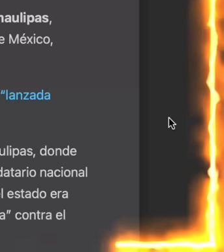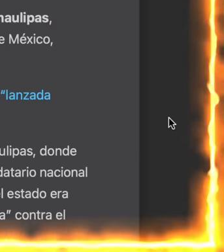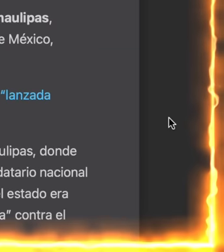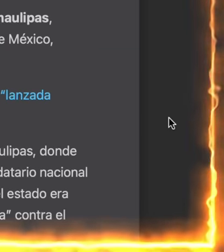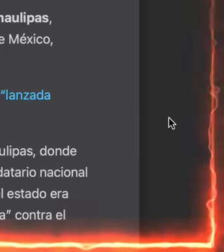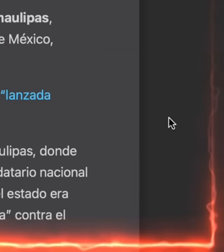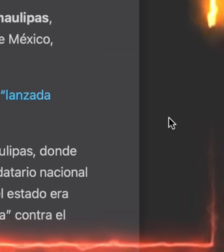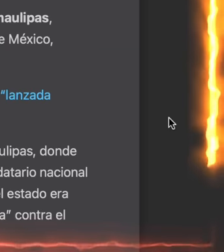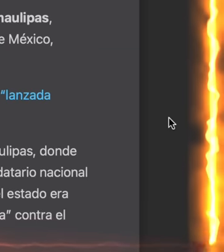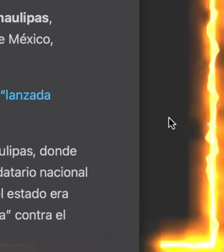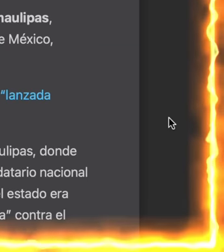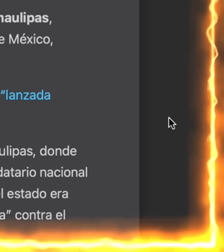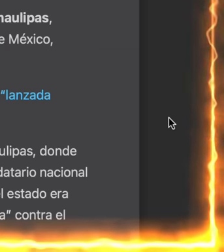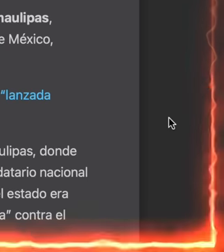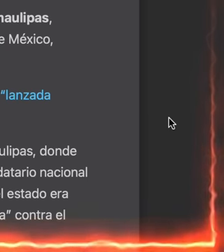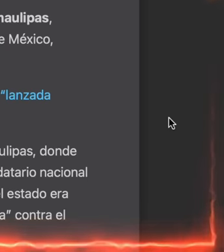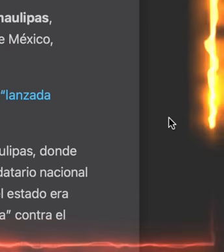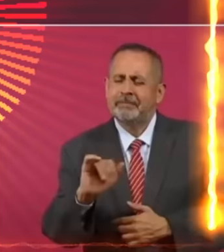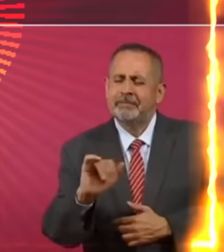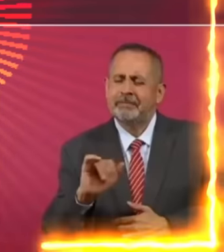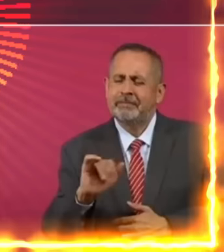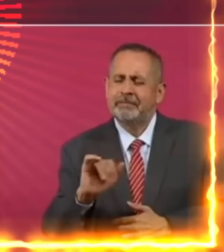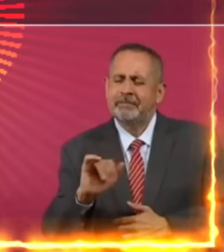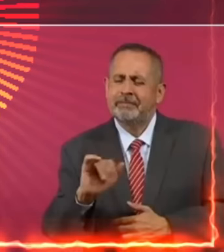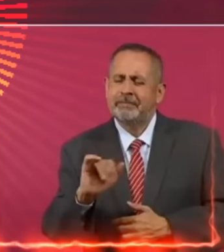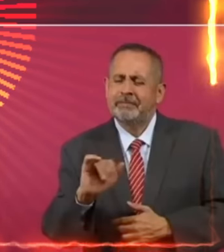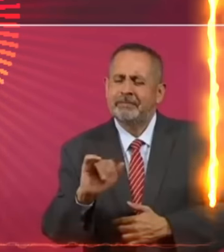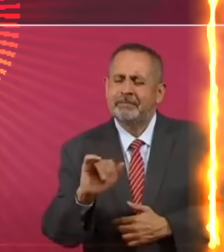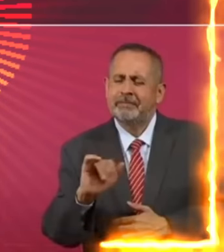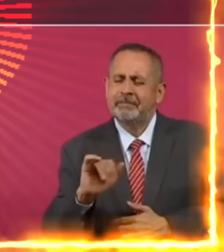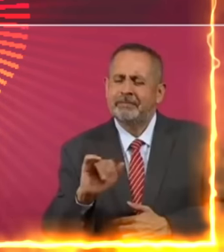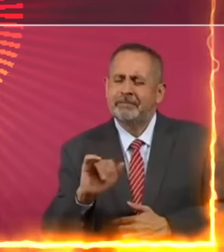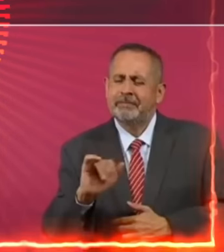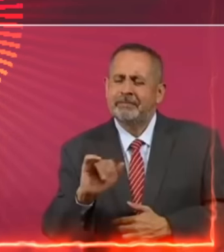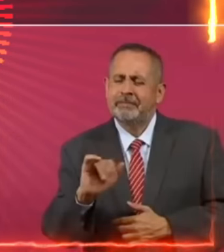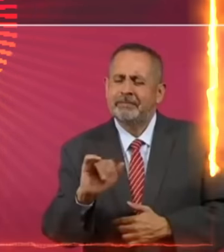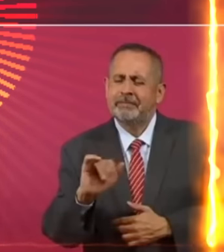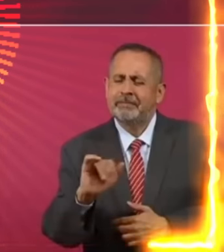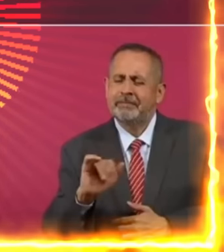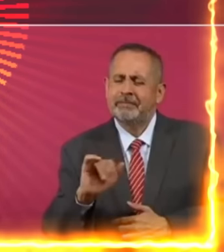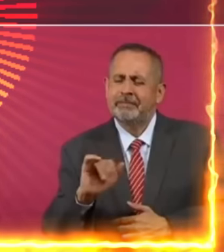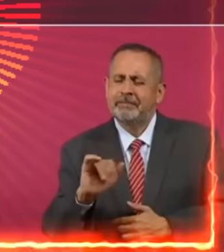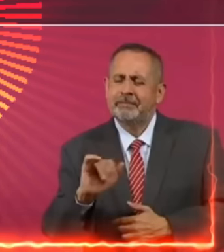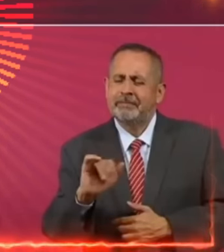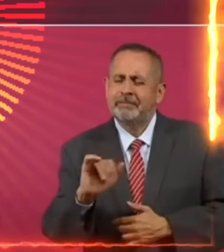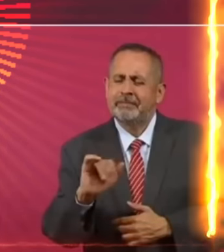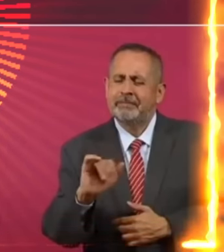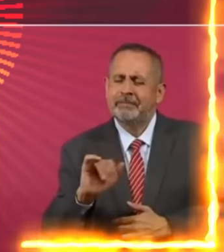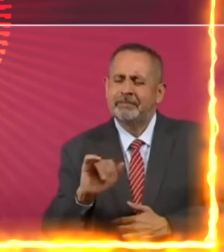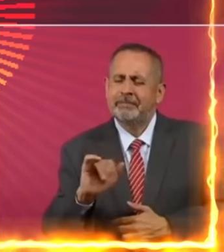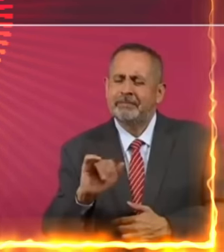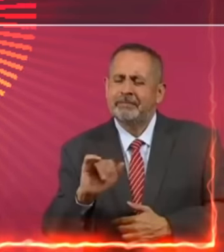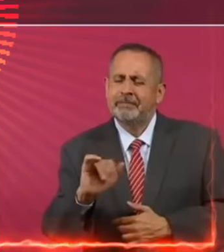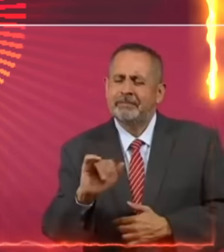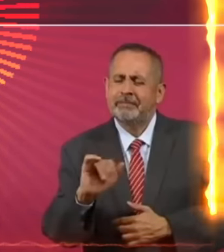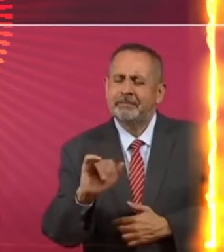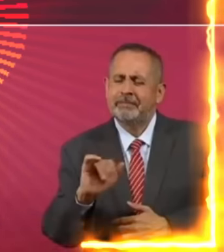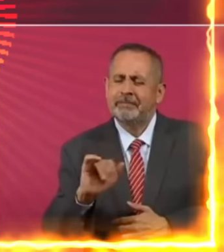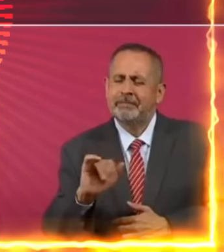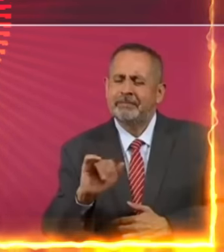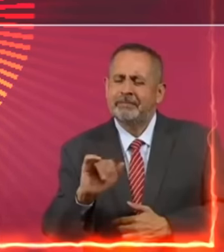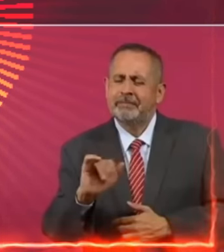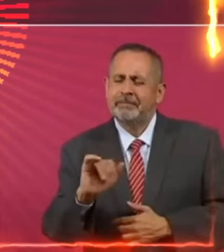publicación. Si es la primera vez que visitas nuestro canal, te invito a que te suscribas. Si te gustó el video, dale like,